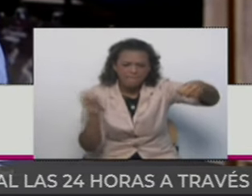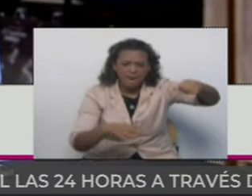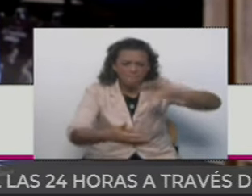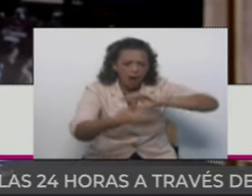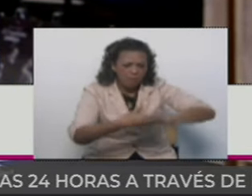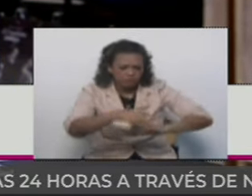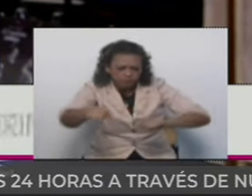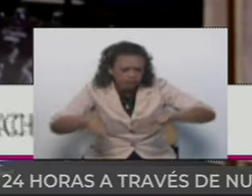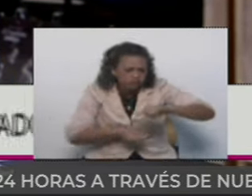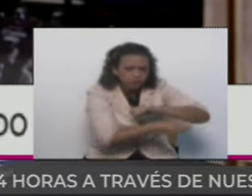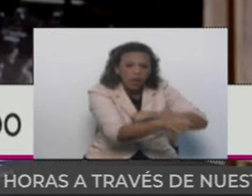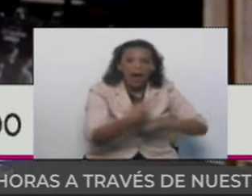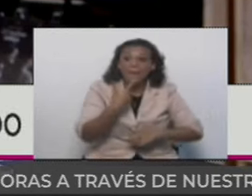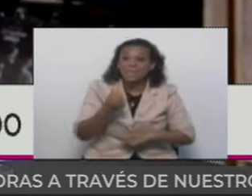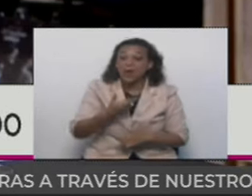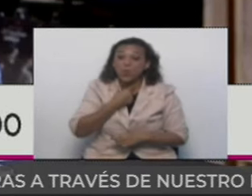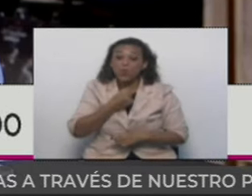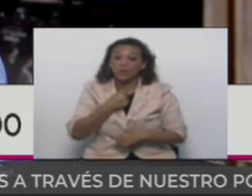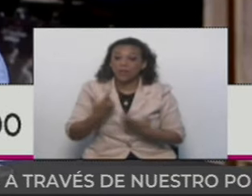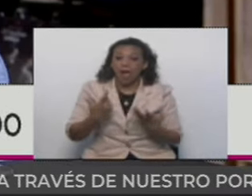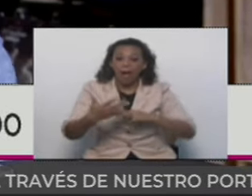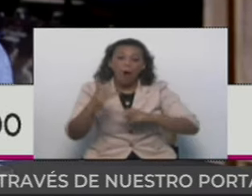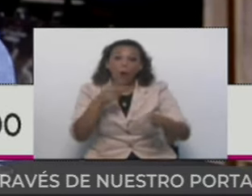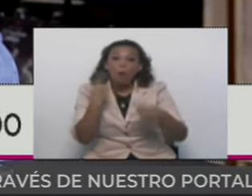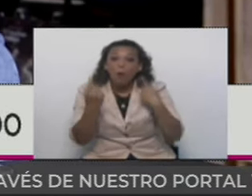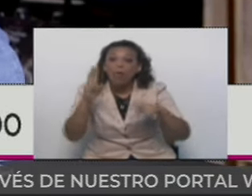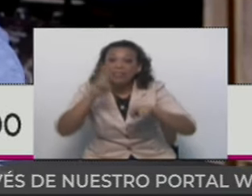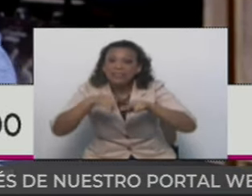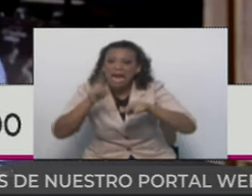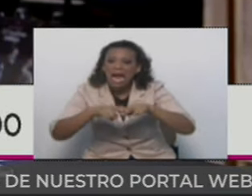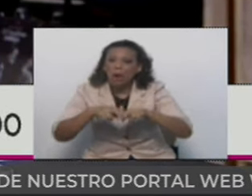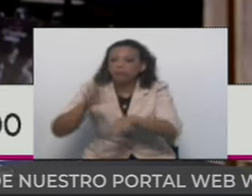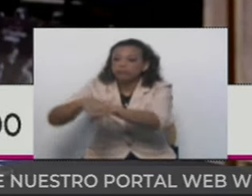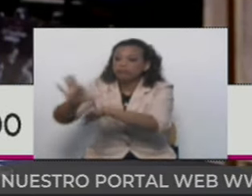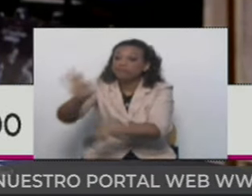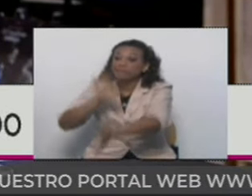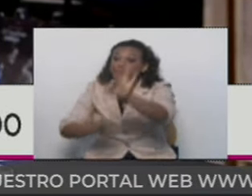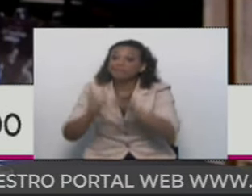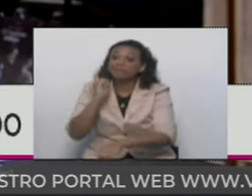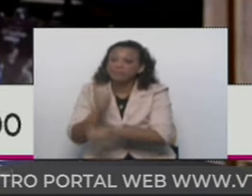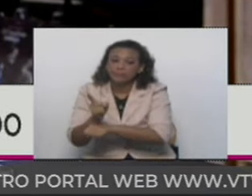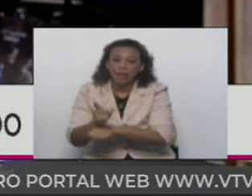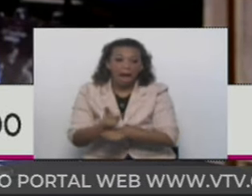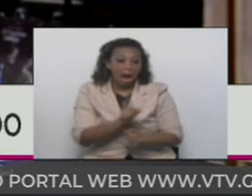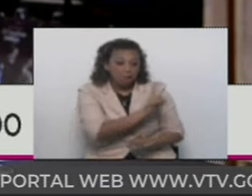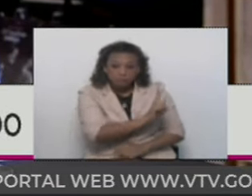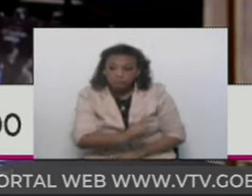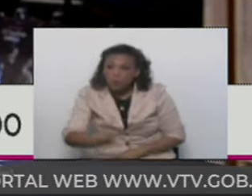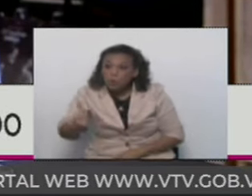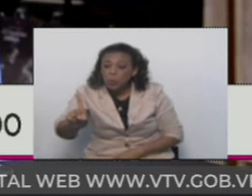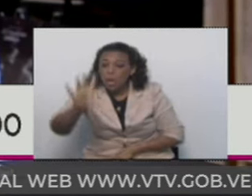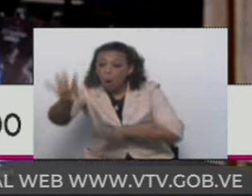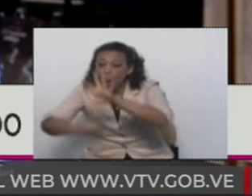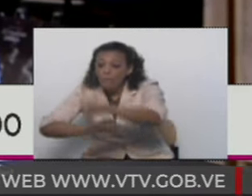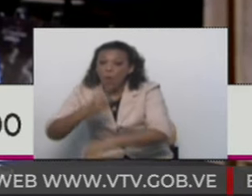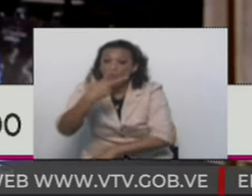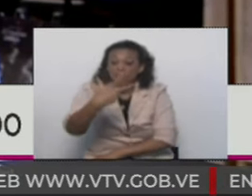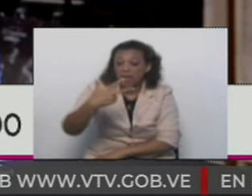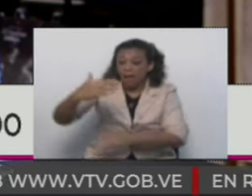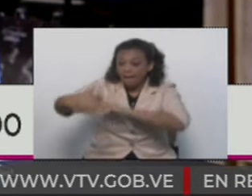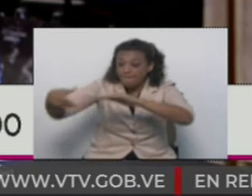A él le gusta maletas color negro. Así mismo las indicó. Y entonces